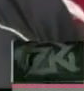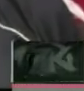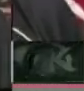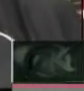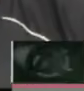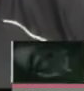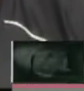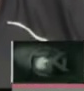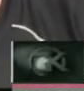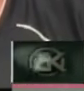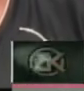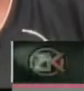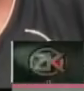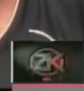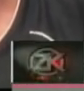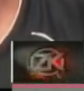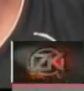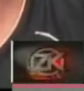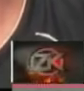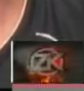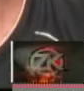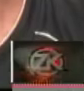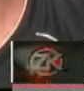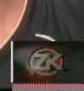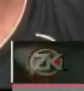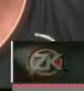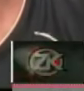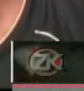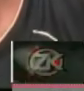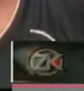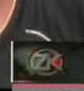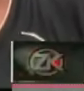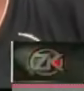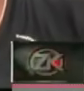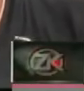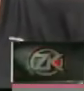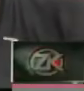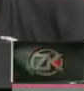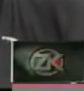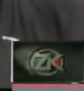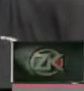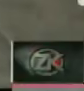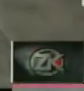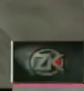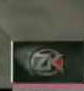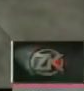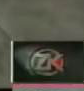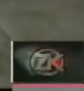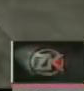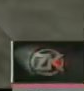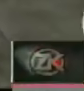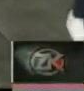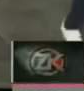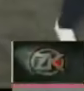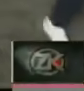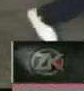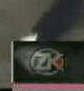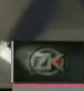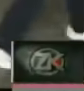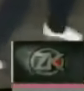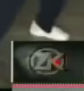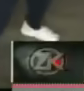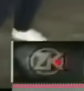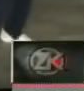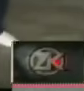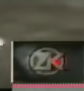etapa. ¿Cuántas personas, cuántos niños tienen ustedes trabajando acá? Bueno, mira, de diferentes edades y diferentes